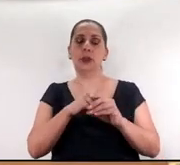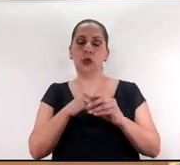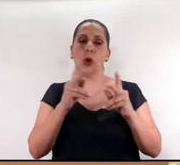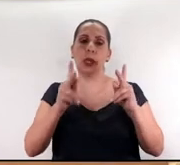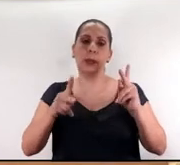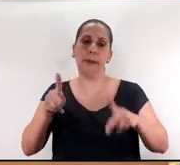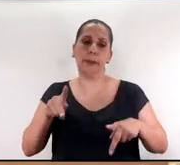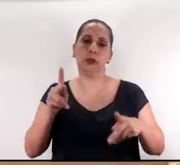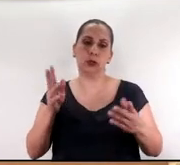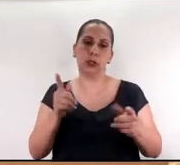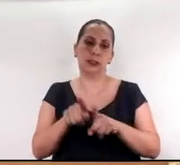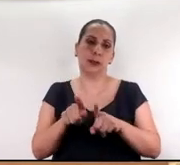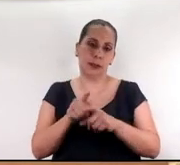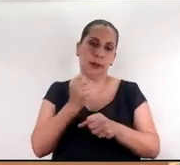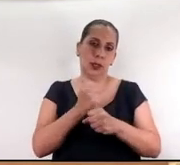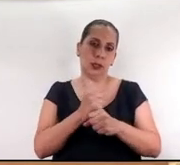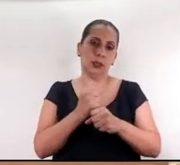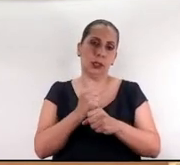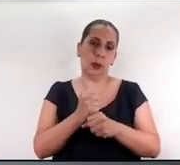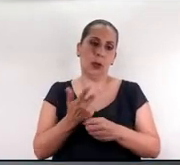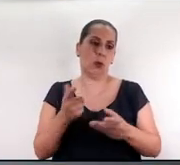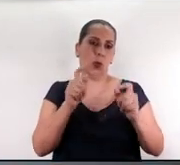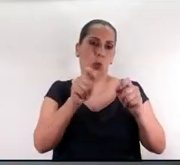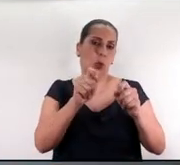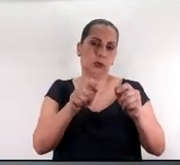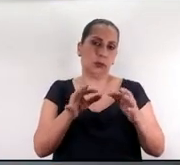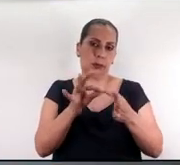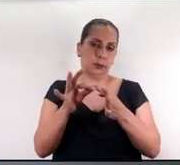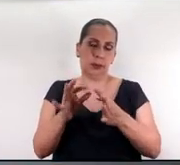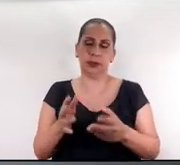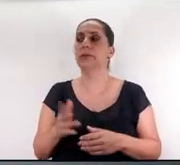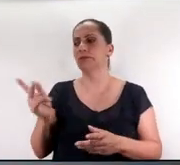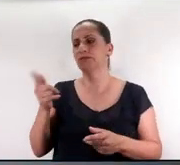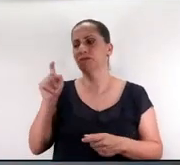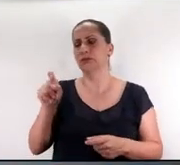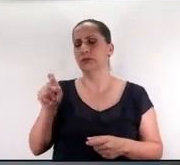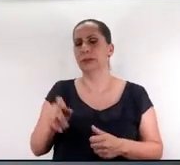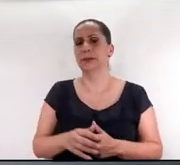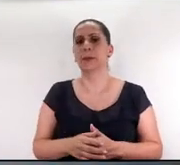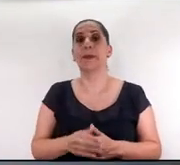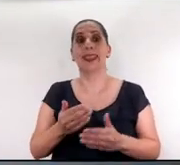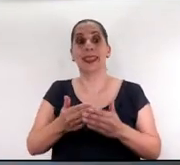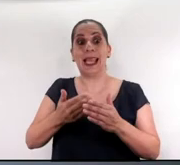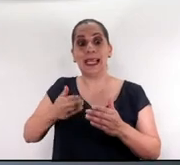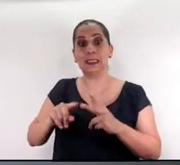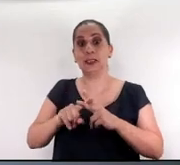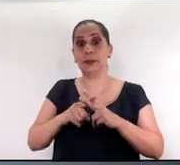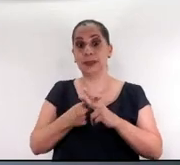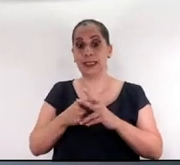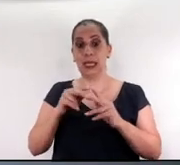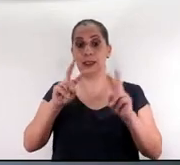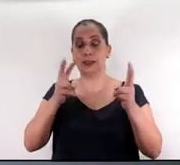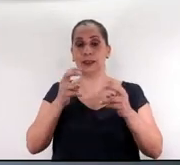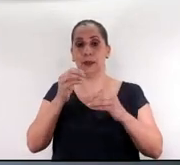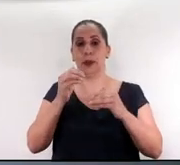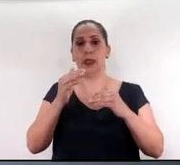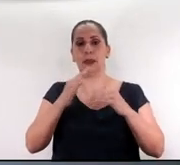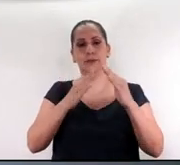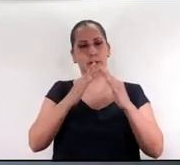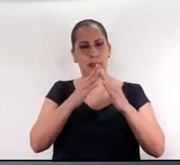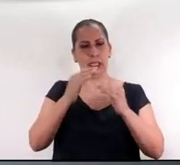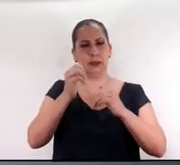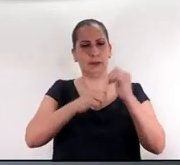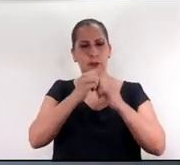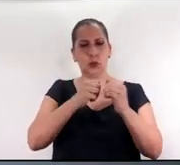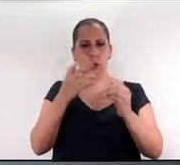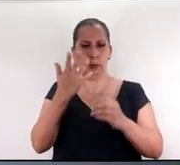humano, obviamente en y para el trabajo, educación básicamente. Tan necesario. Antes de adentrarnos en el tema de vivienda e infraestructura, que por supuesto